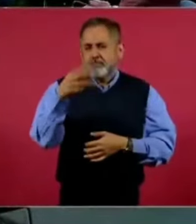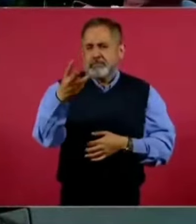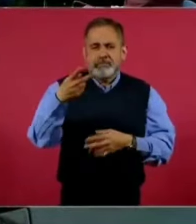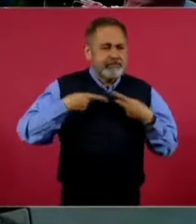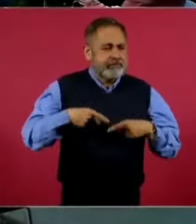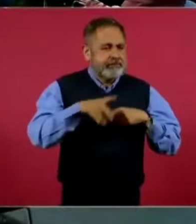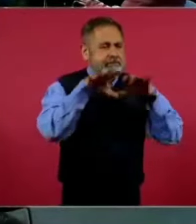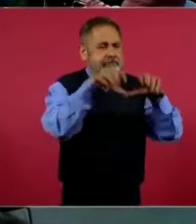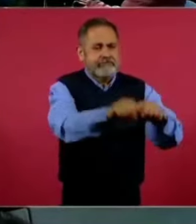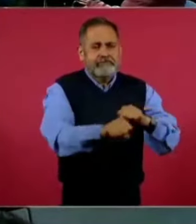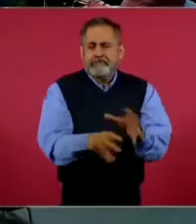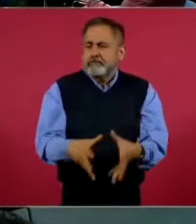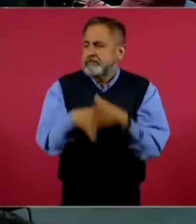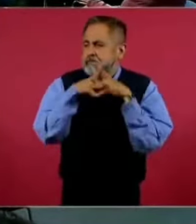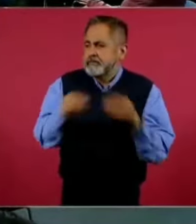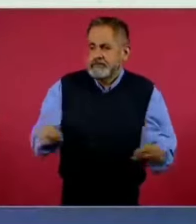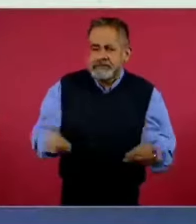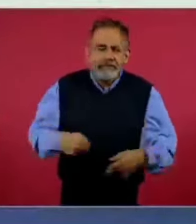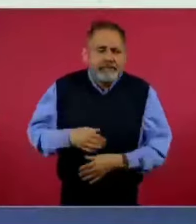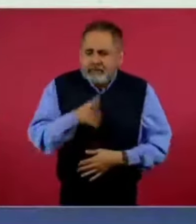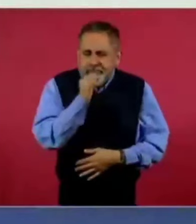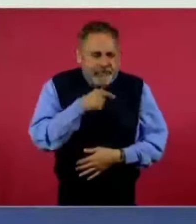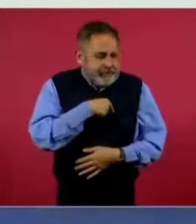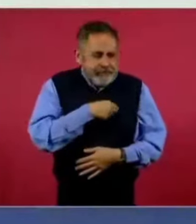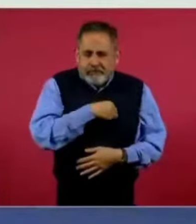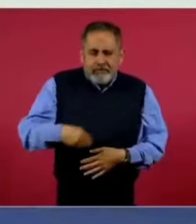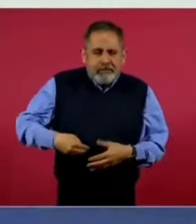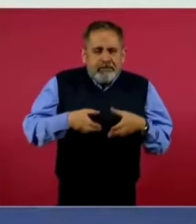organizar un intrincado